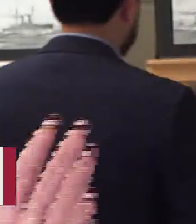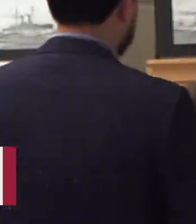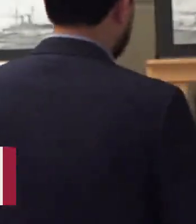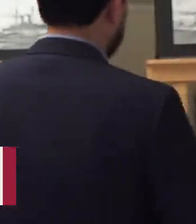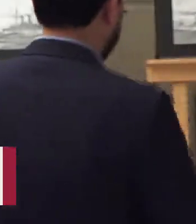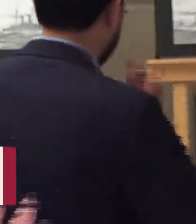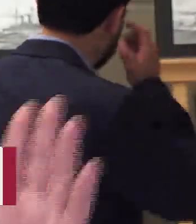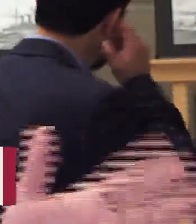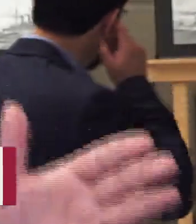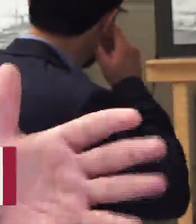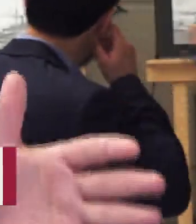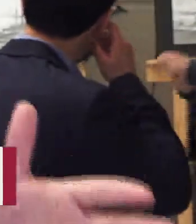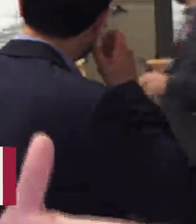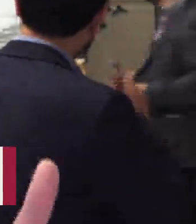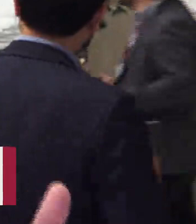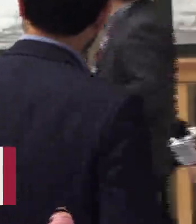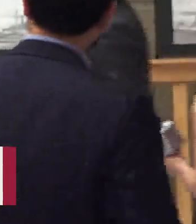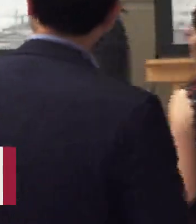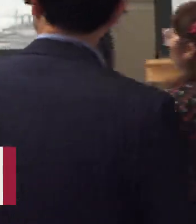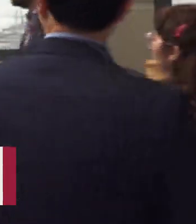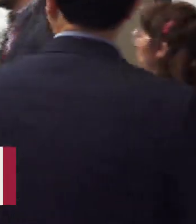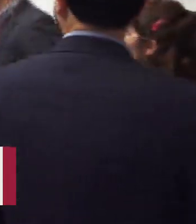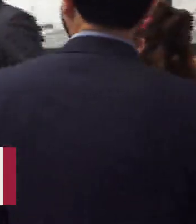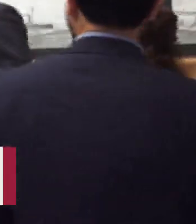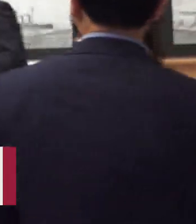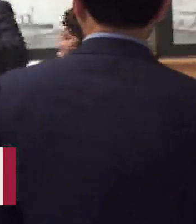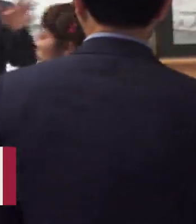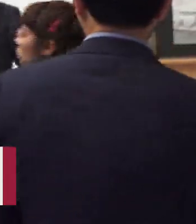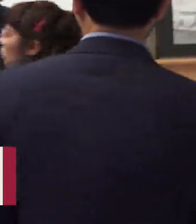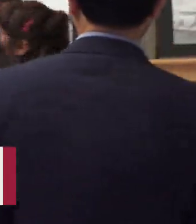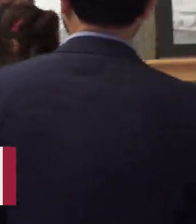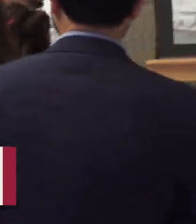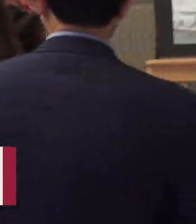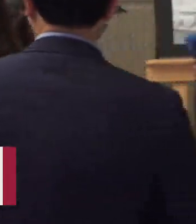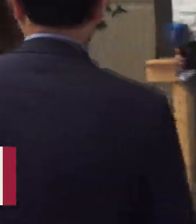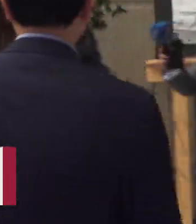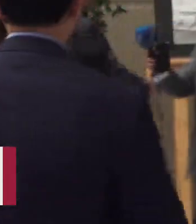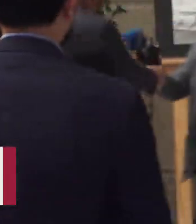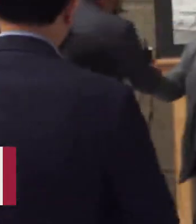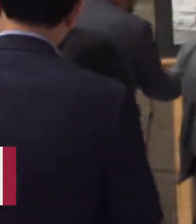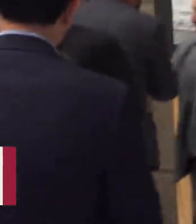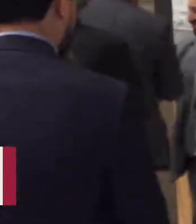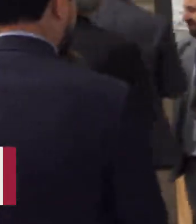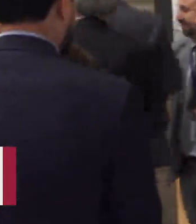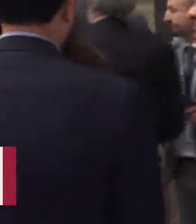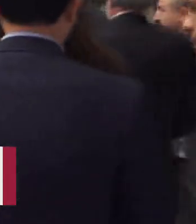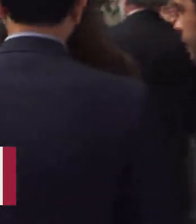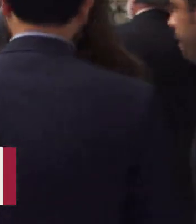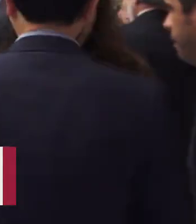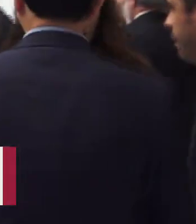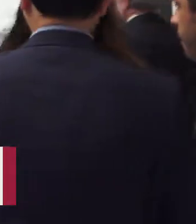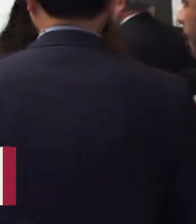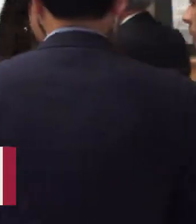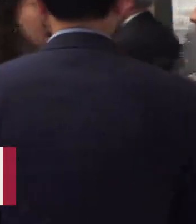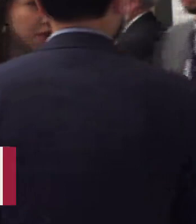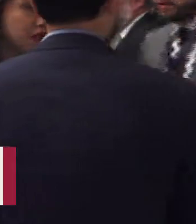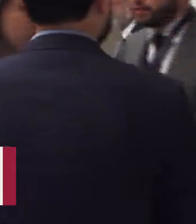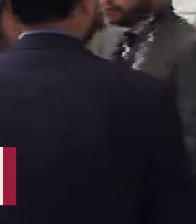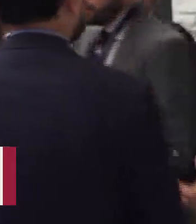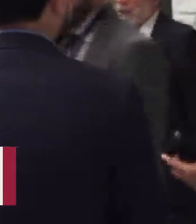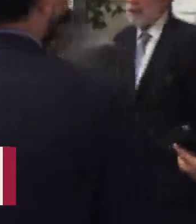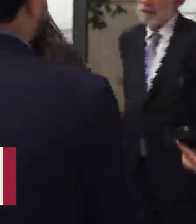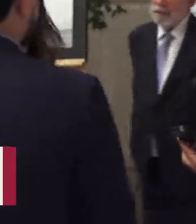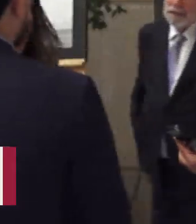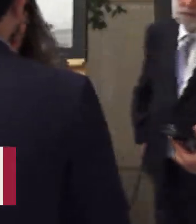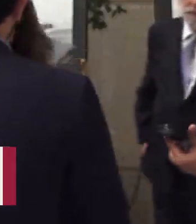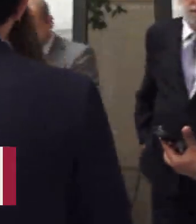que operen, por ejemplo, todas las inmunidades diplomáticas, todos los foros que se desarrollan con carácter global, pueden desarrollarse de esta forma acá en